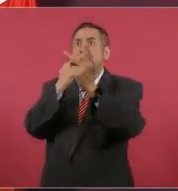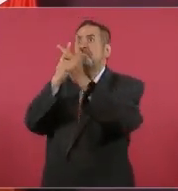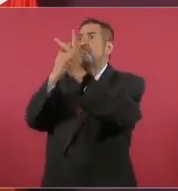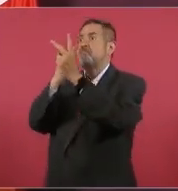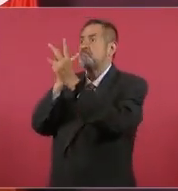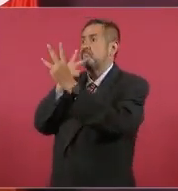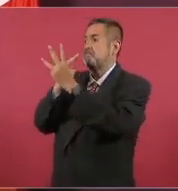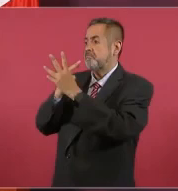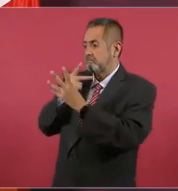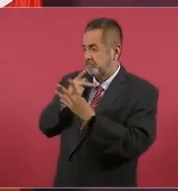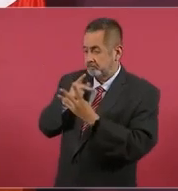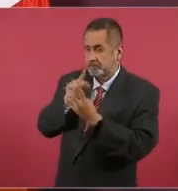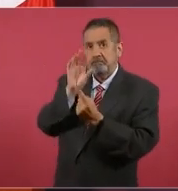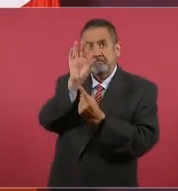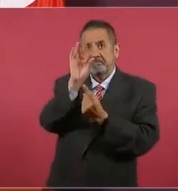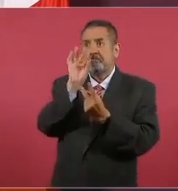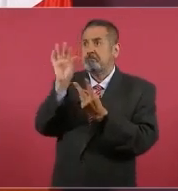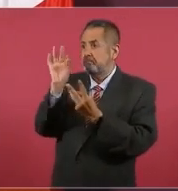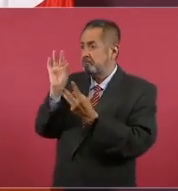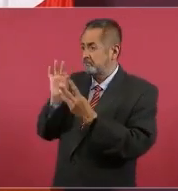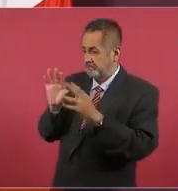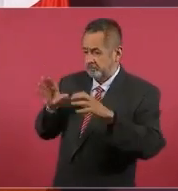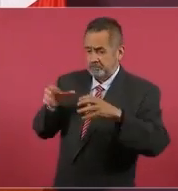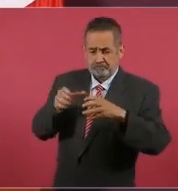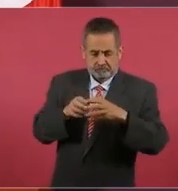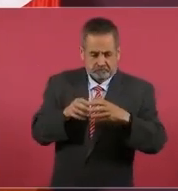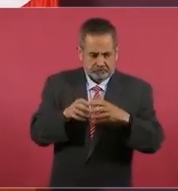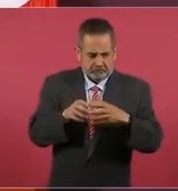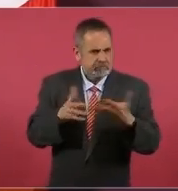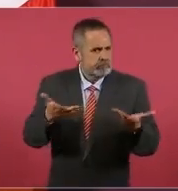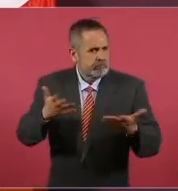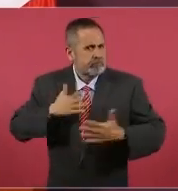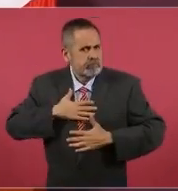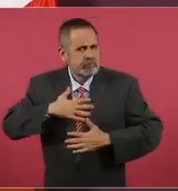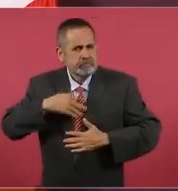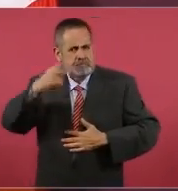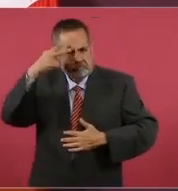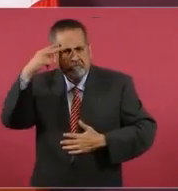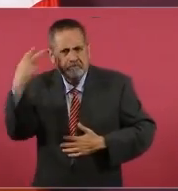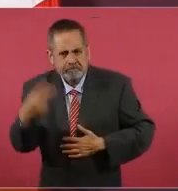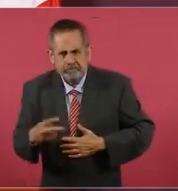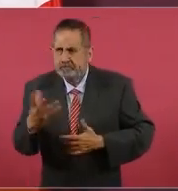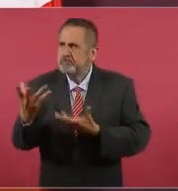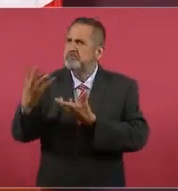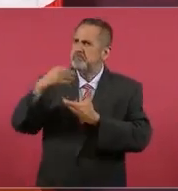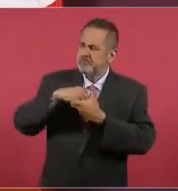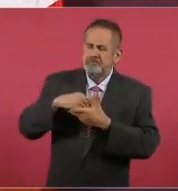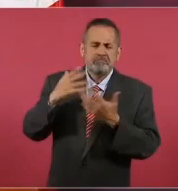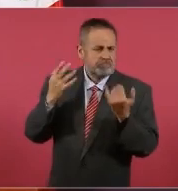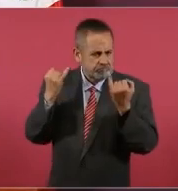Injertemos a México con lo mejor del mundo, de las ideas del mundo,